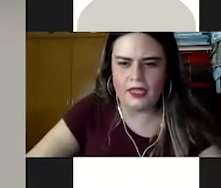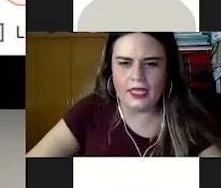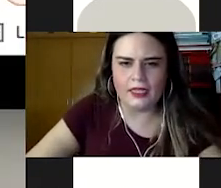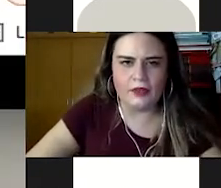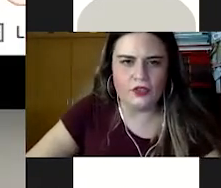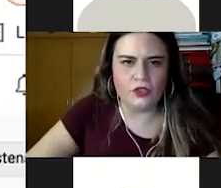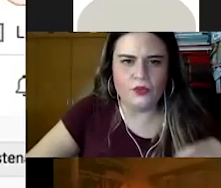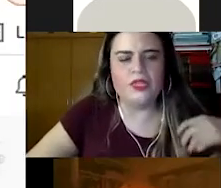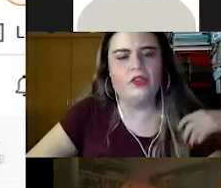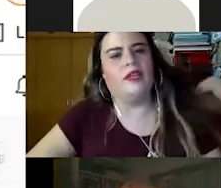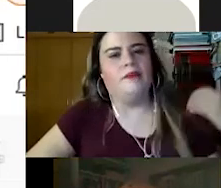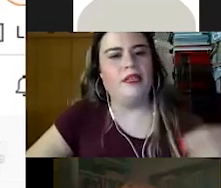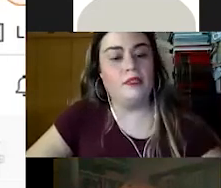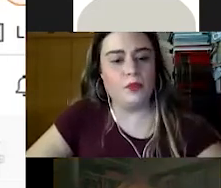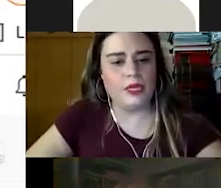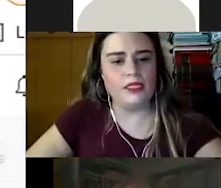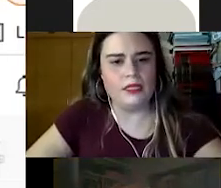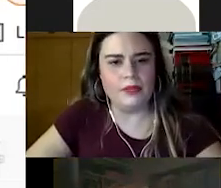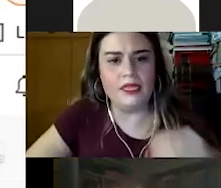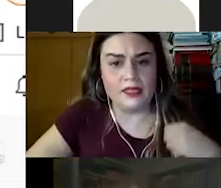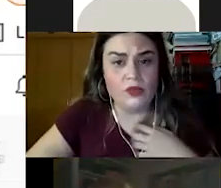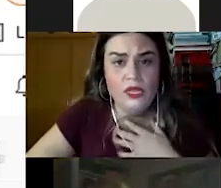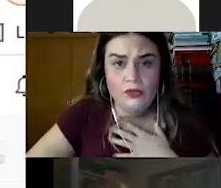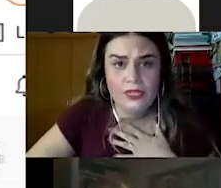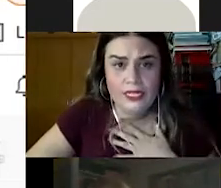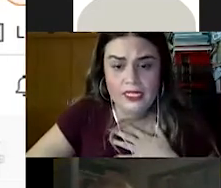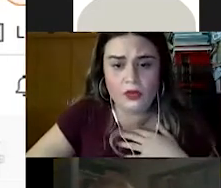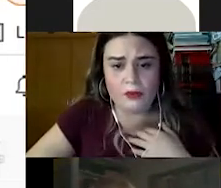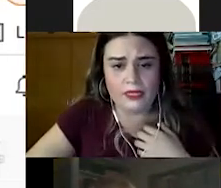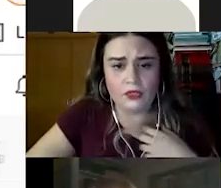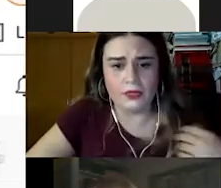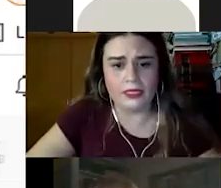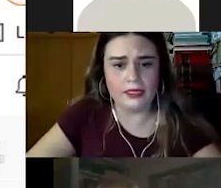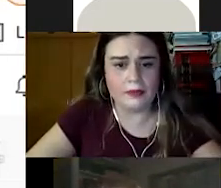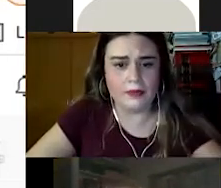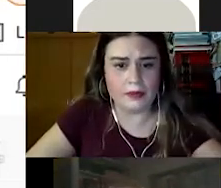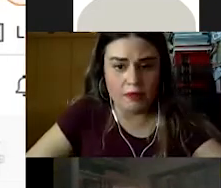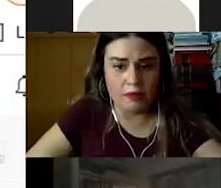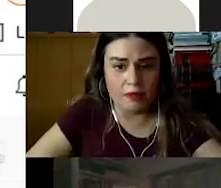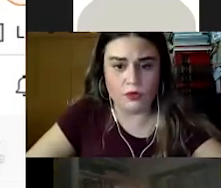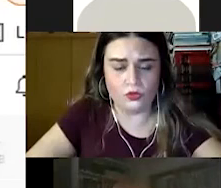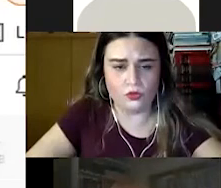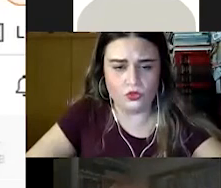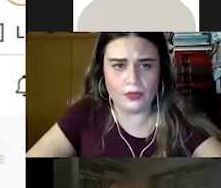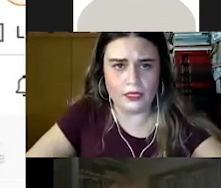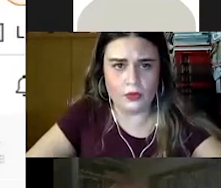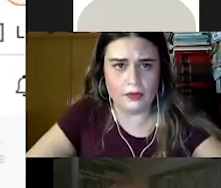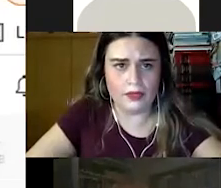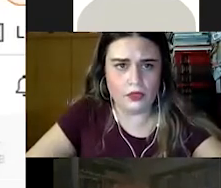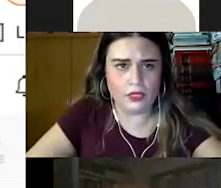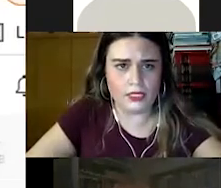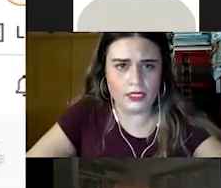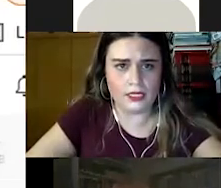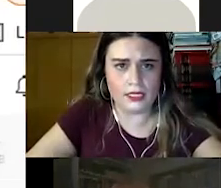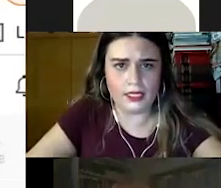el link del video si lo quieren ver después, y también tiene una conferencia completa sobre este tema que a mí me gustó mucho, particularmente lo